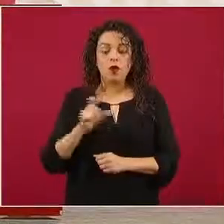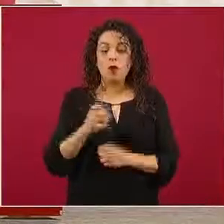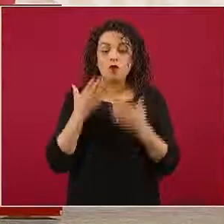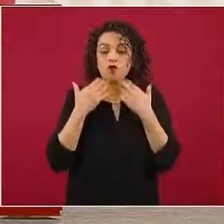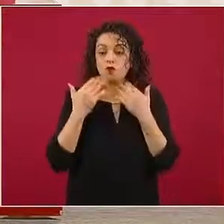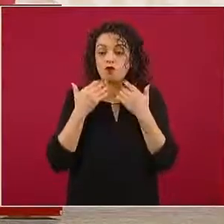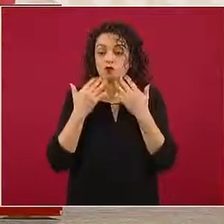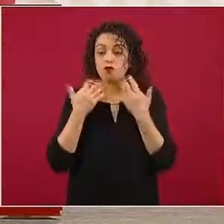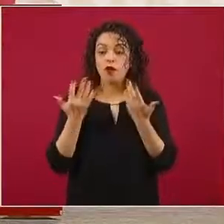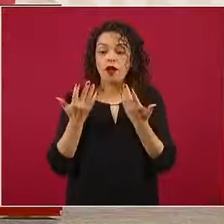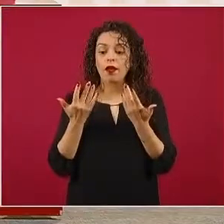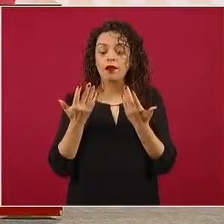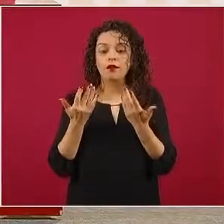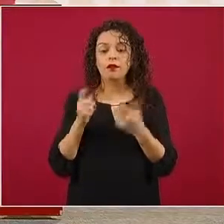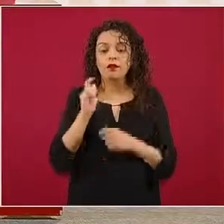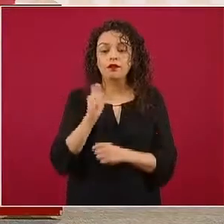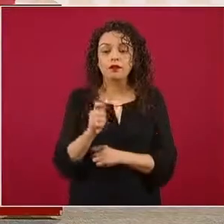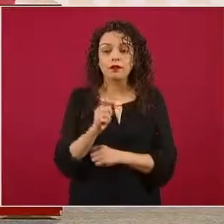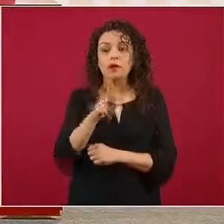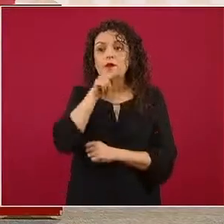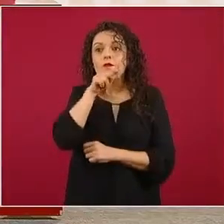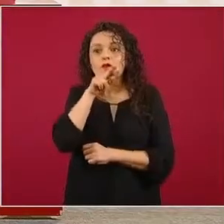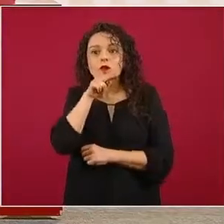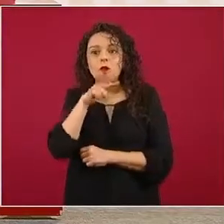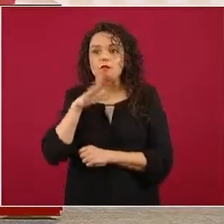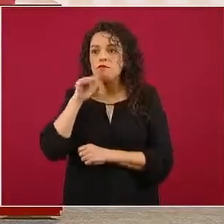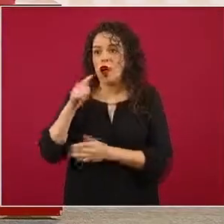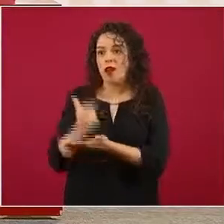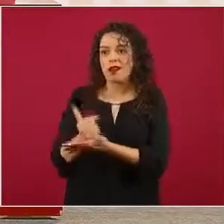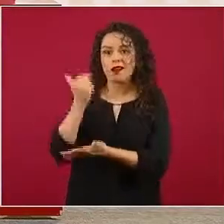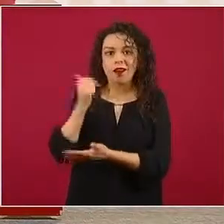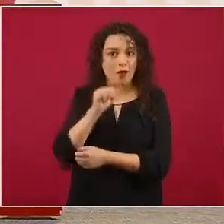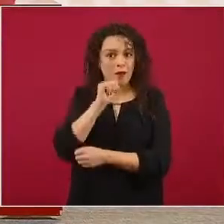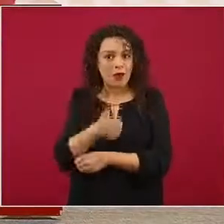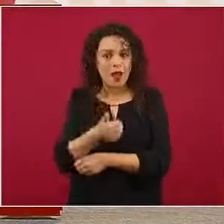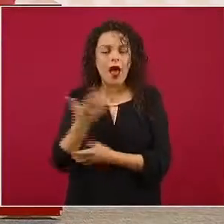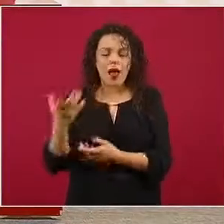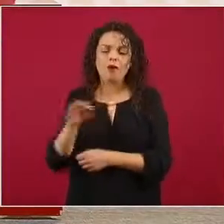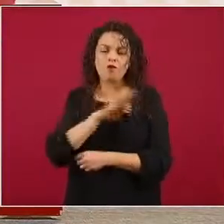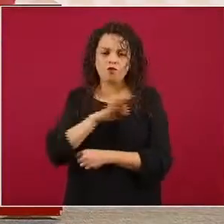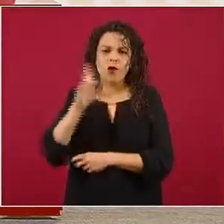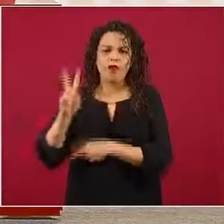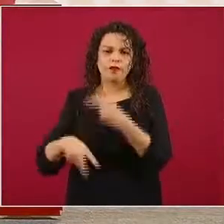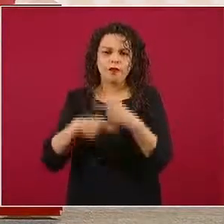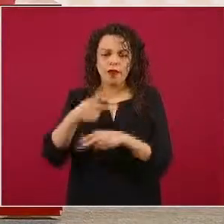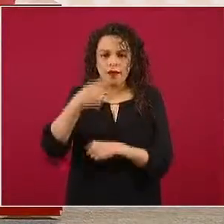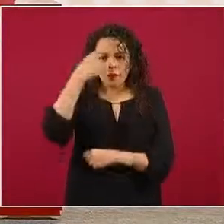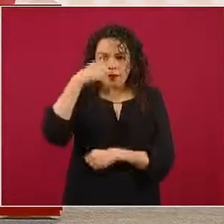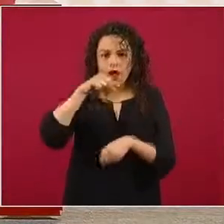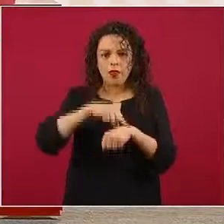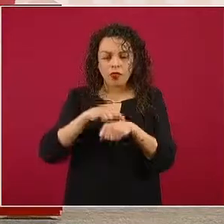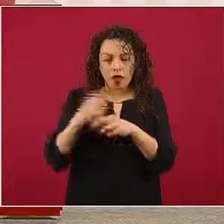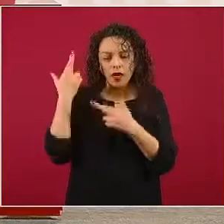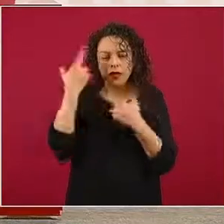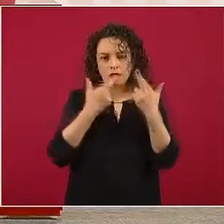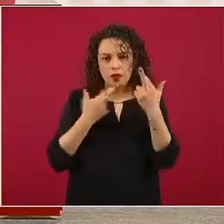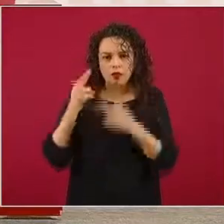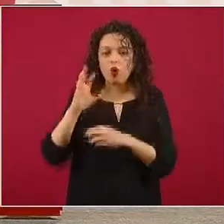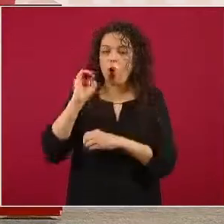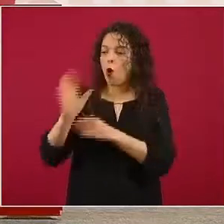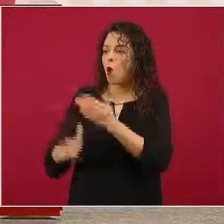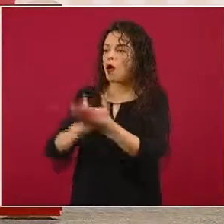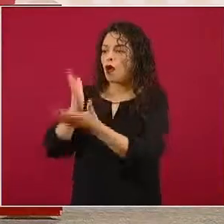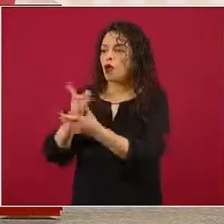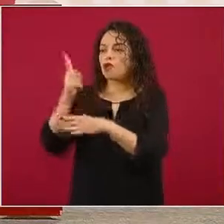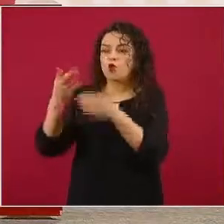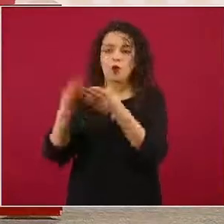complicaciones, cuando no tenemos signos de alarma, y por lo tanto tener la mejor oportunidad de un seguimiento domiciliario,